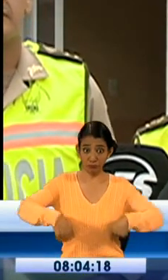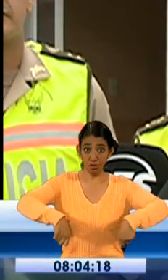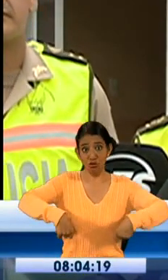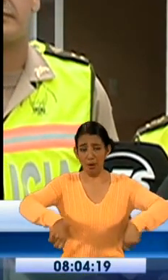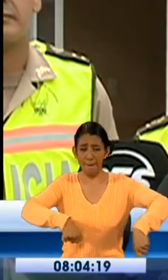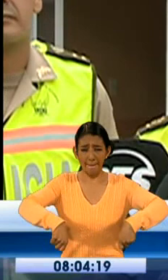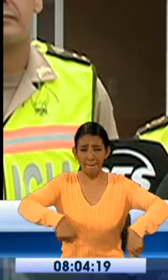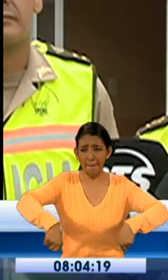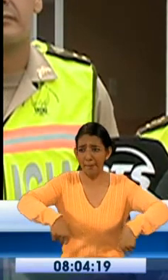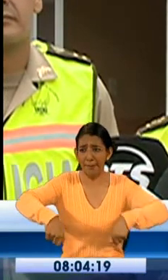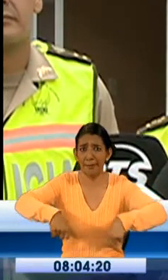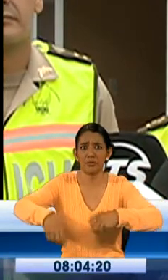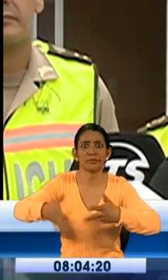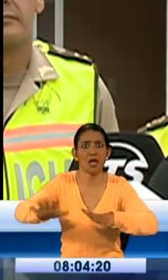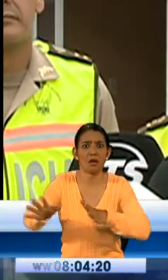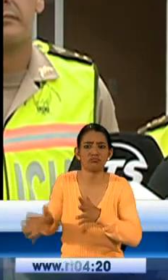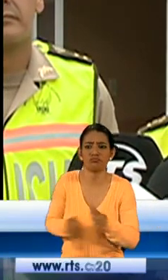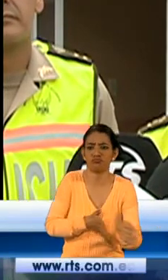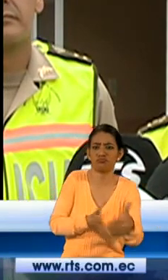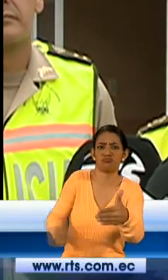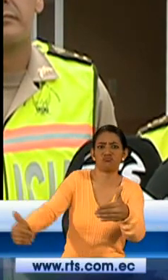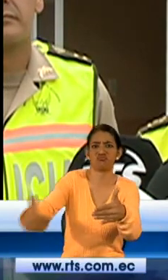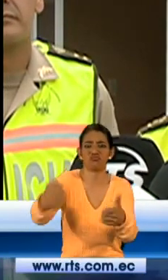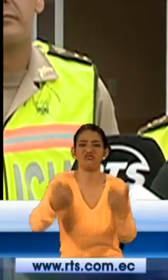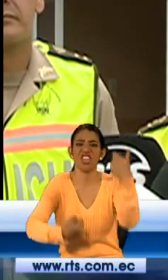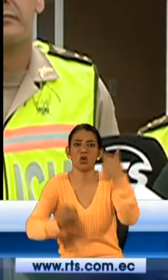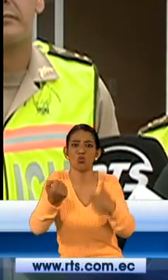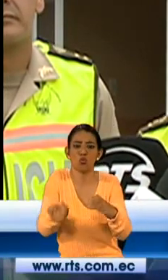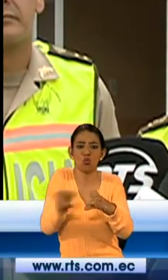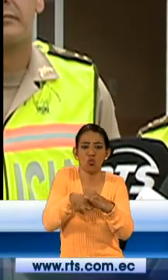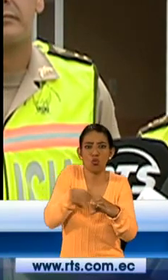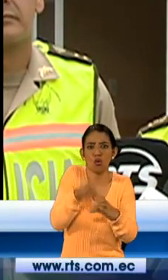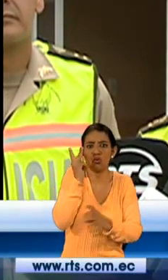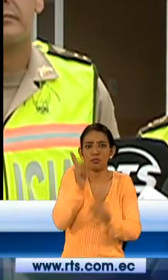la intercepción de este vehículo con los 2 sujetos.